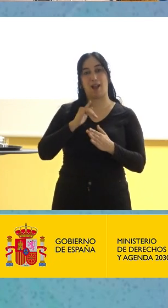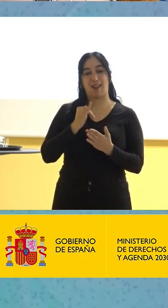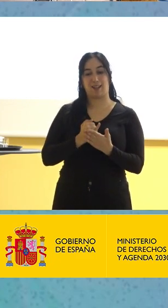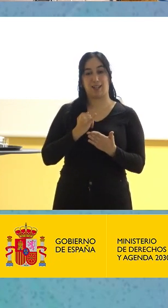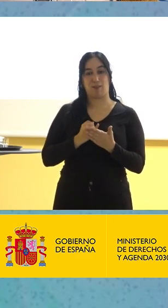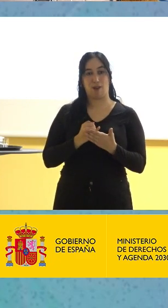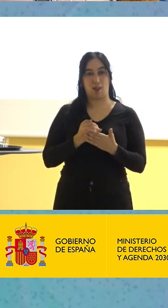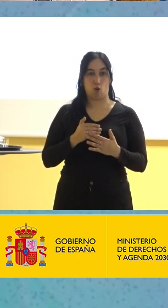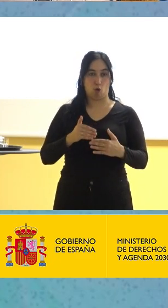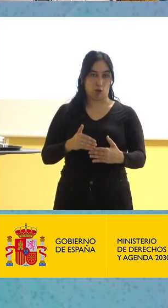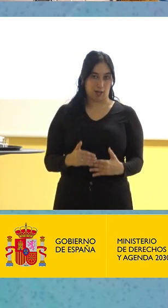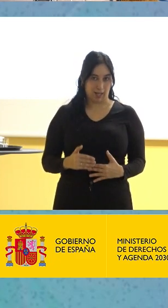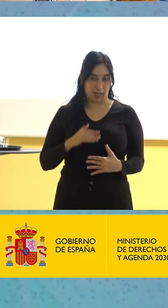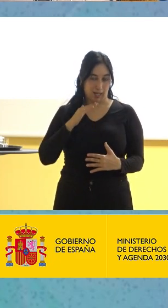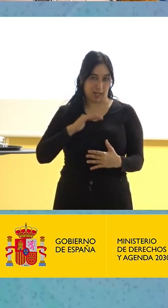bueno,